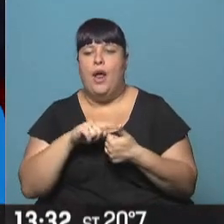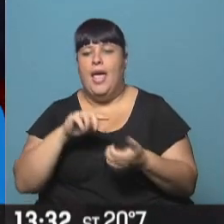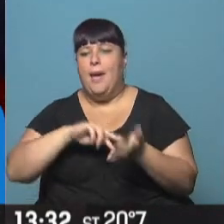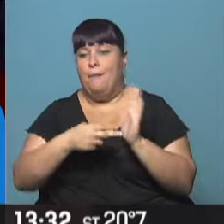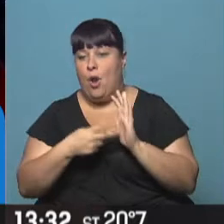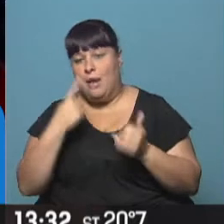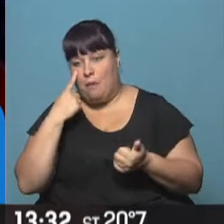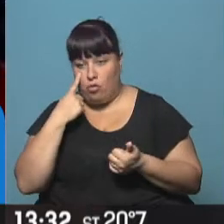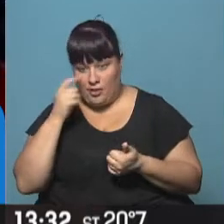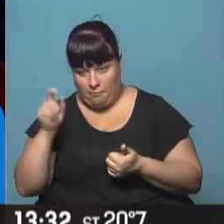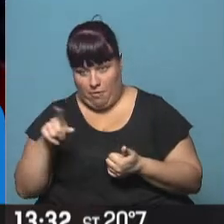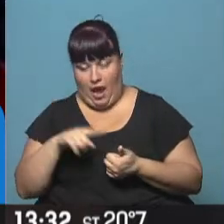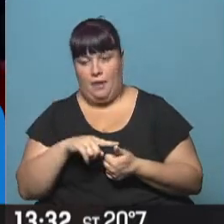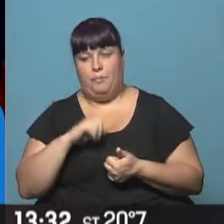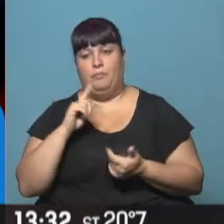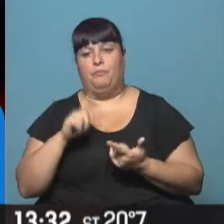problemática municipal.